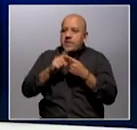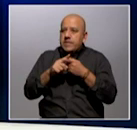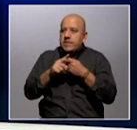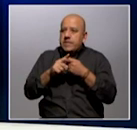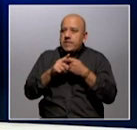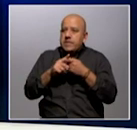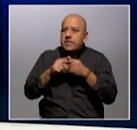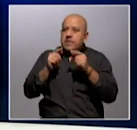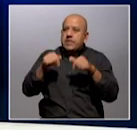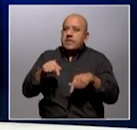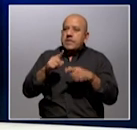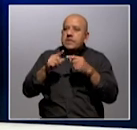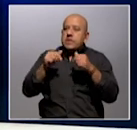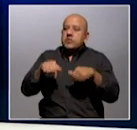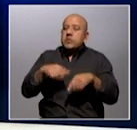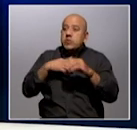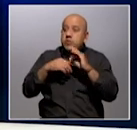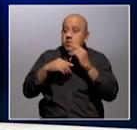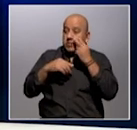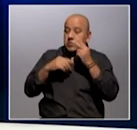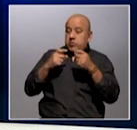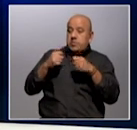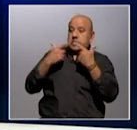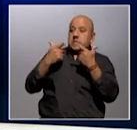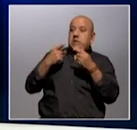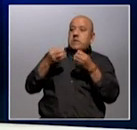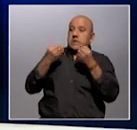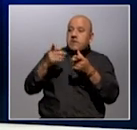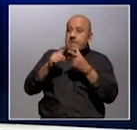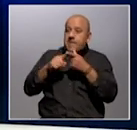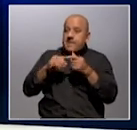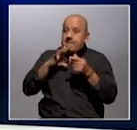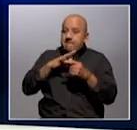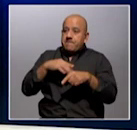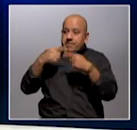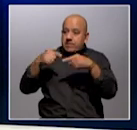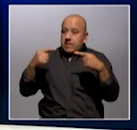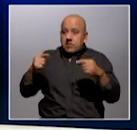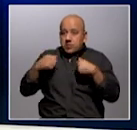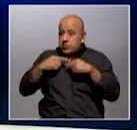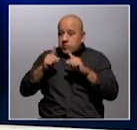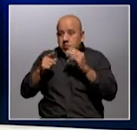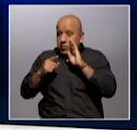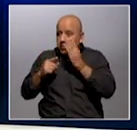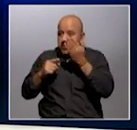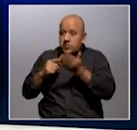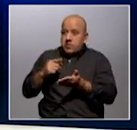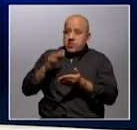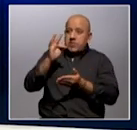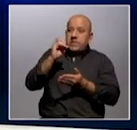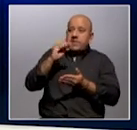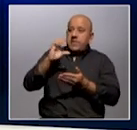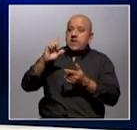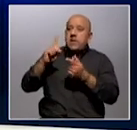el lector o los lectores nos encontramos y nos sorprendemos un poco porque hay cosas evidentemente que no conocíamos de fidel y